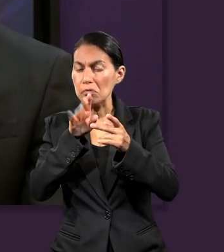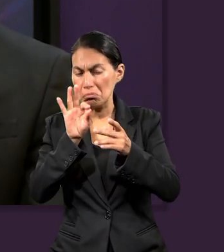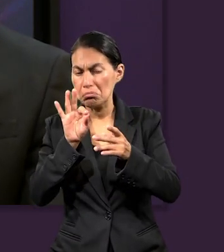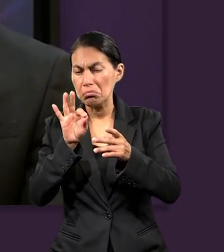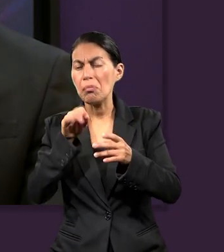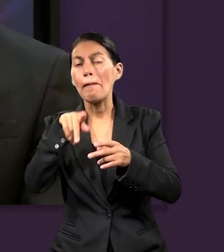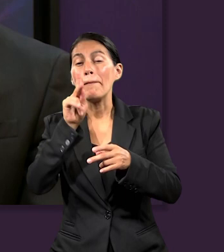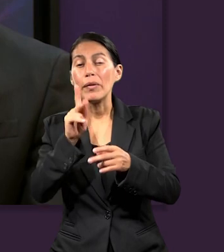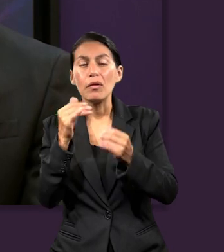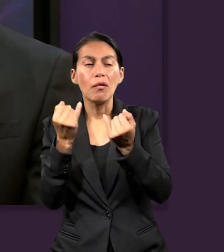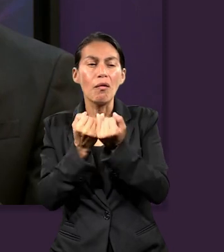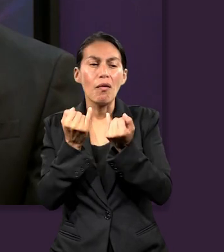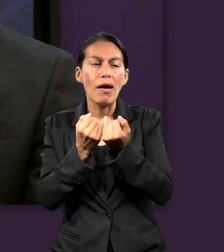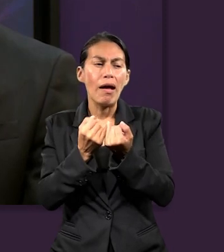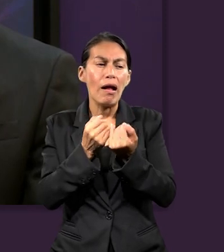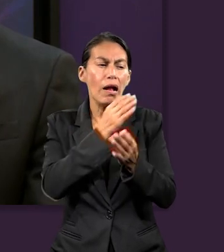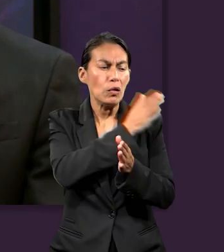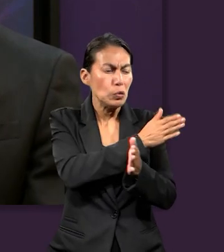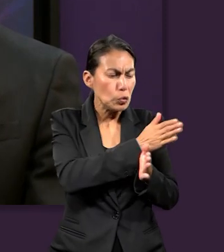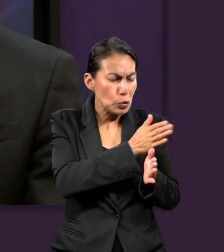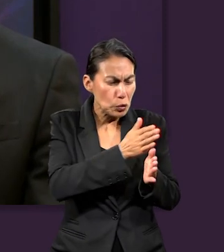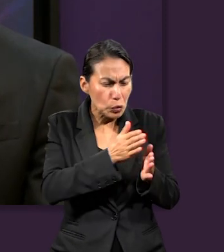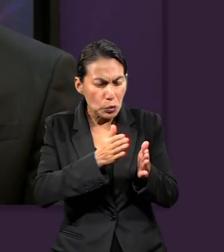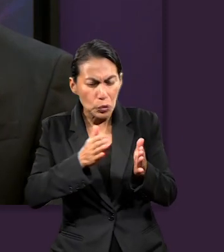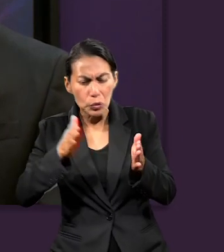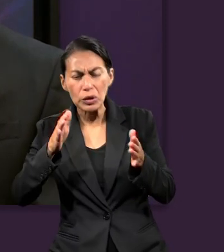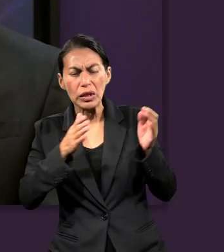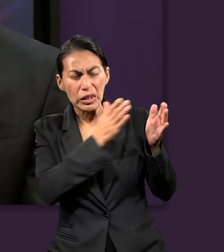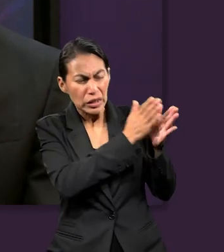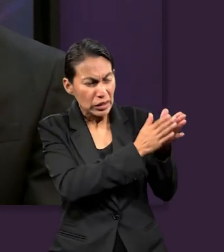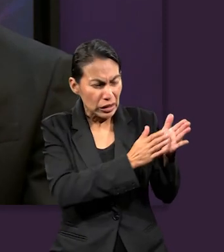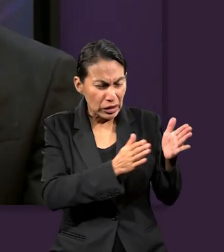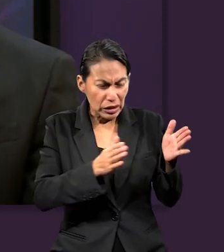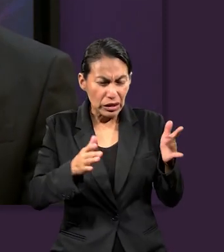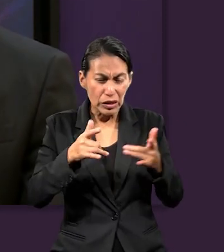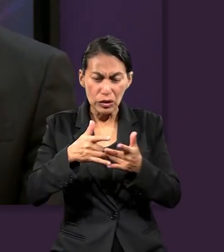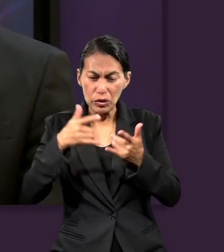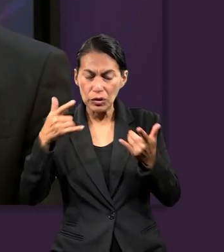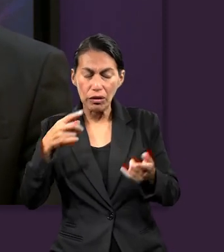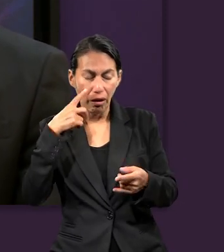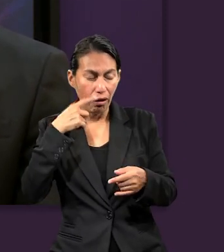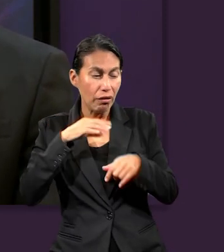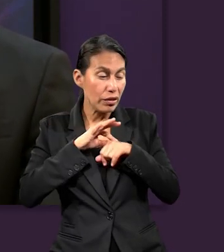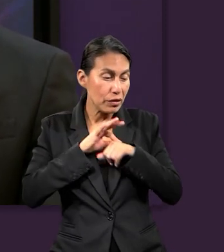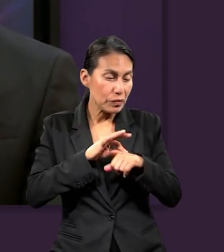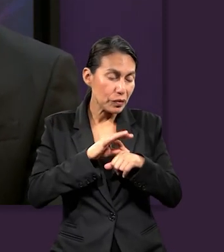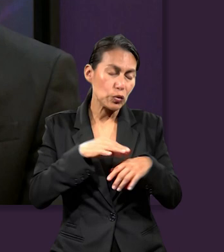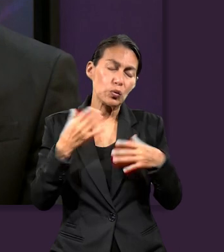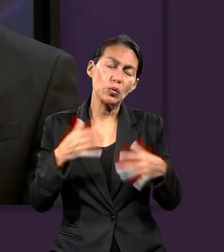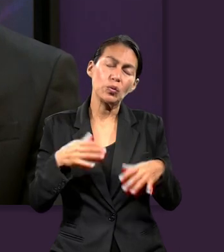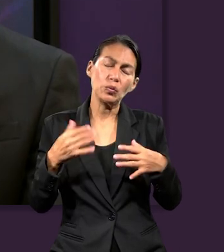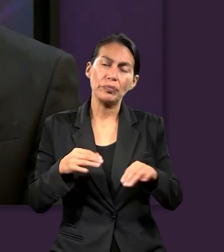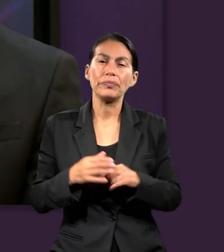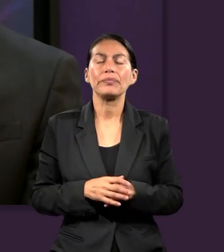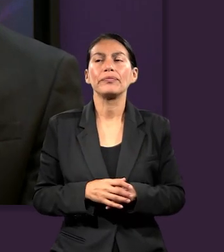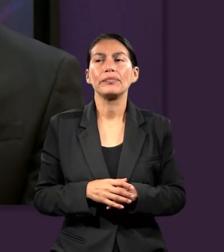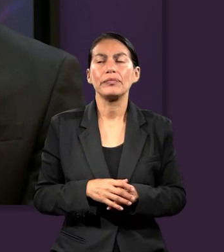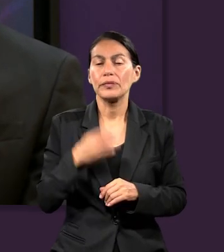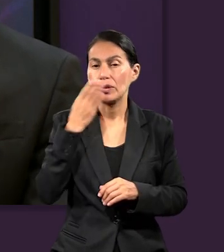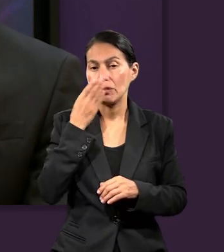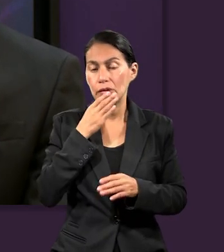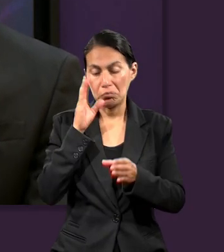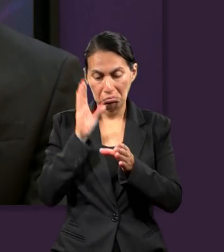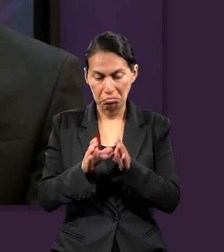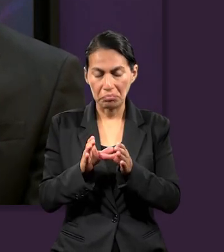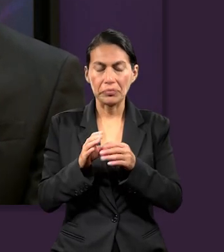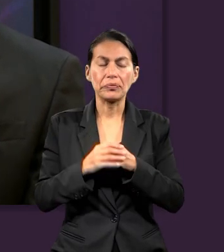da una profecía sino que por medio de la historia podemos darnos cuenta que Dios cumple su palabra y esta herida este poder que